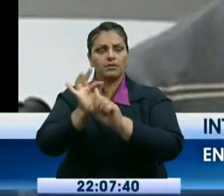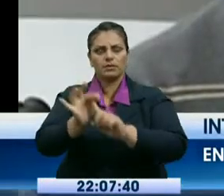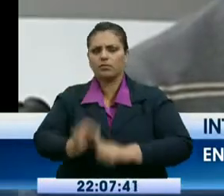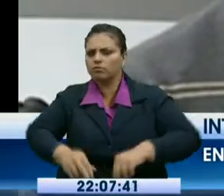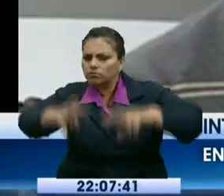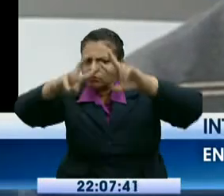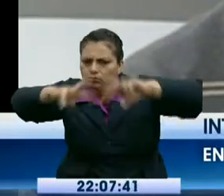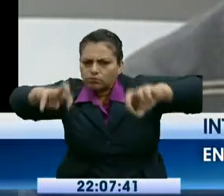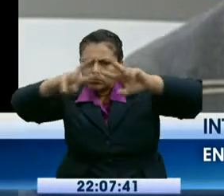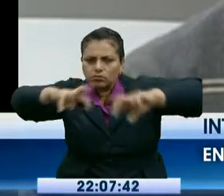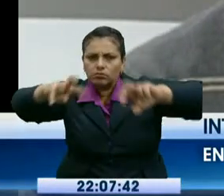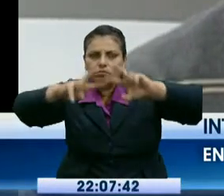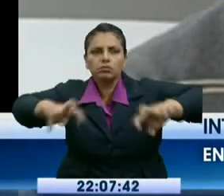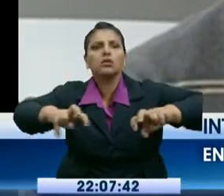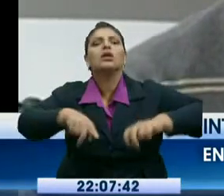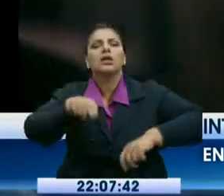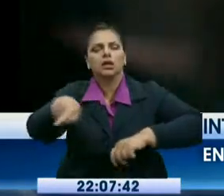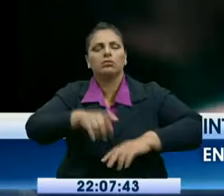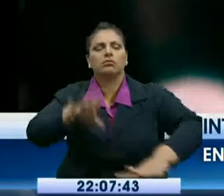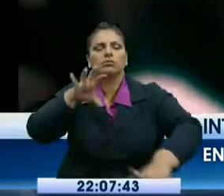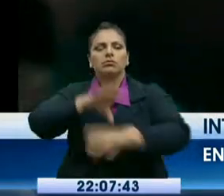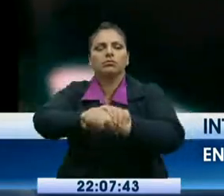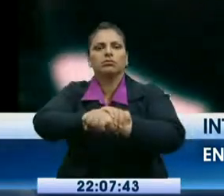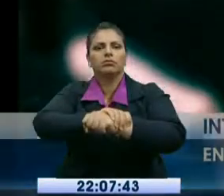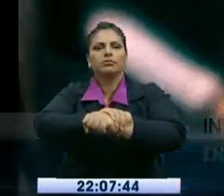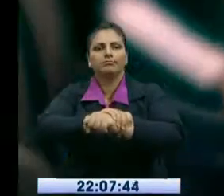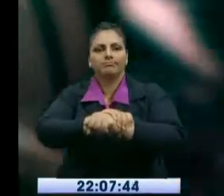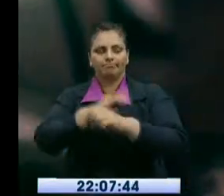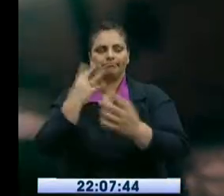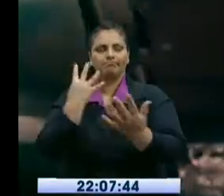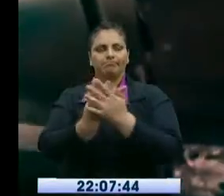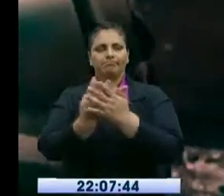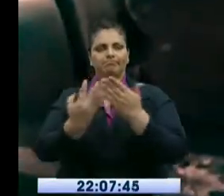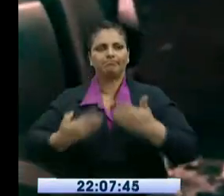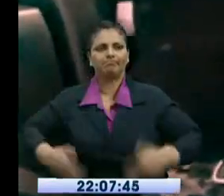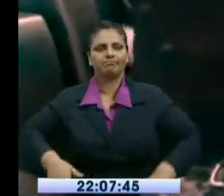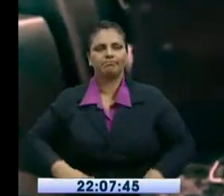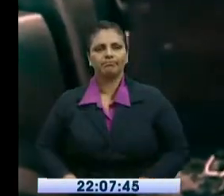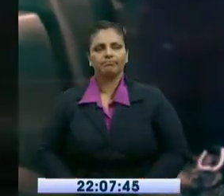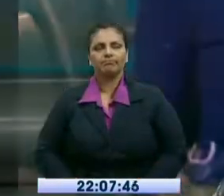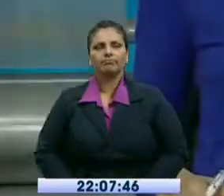intervención y rescate se logró la presión institucional informó y tal vez